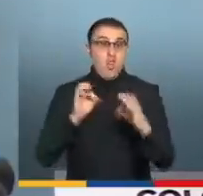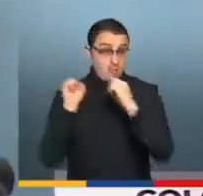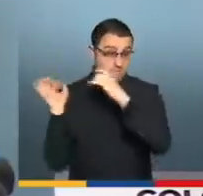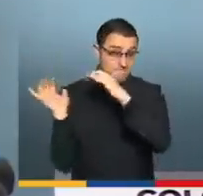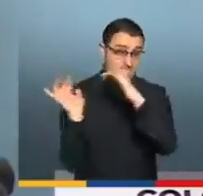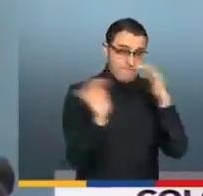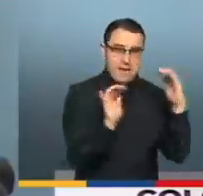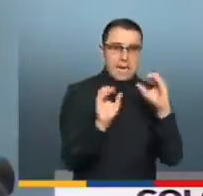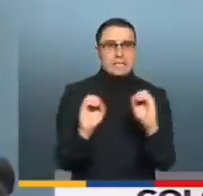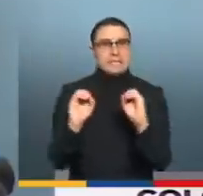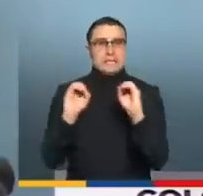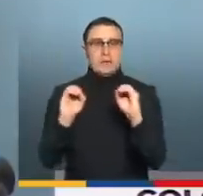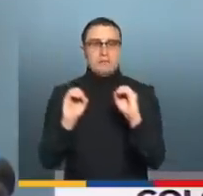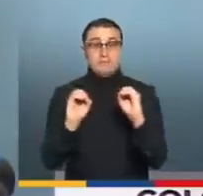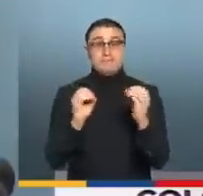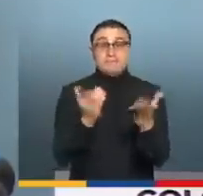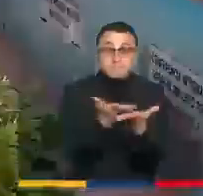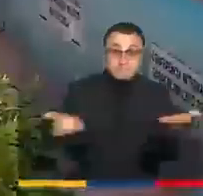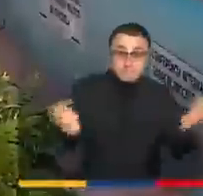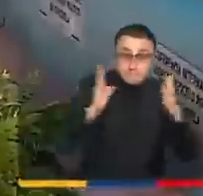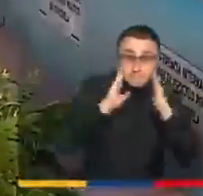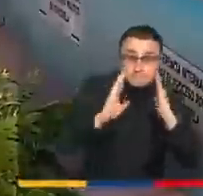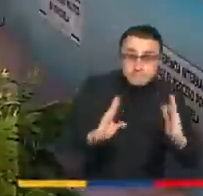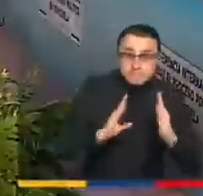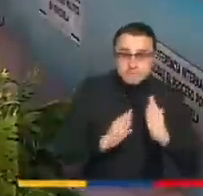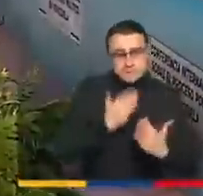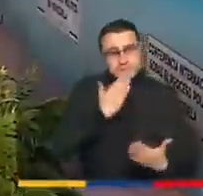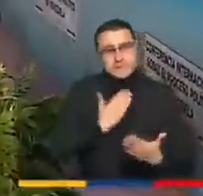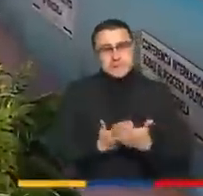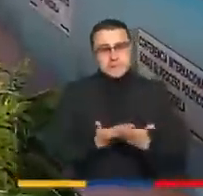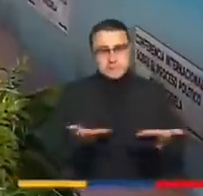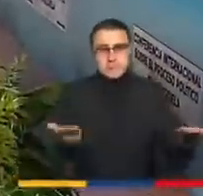guerra. Gracias por haberme escuchado, muy amables.